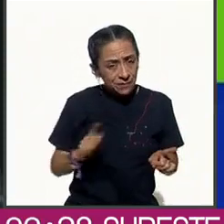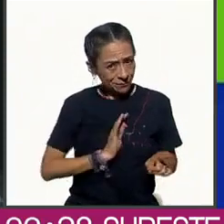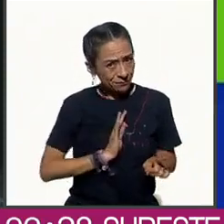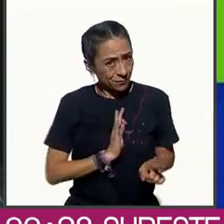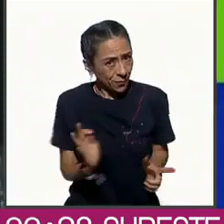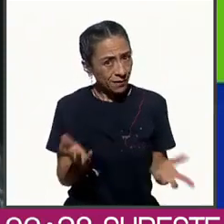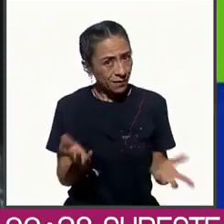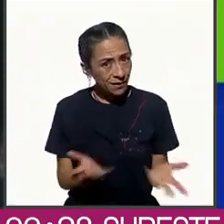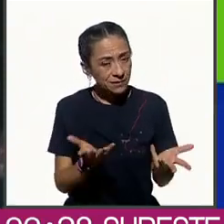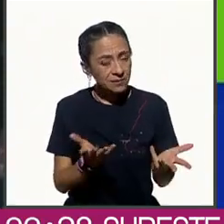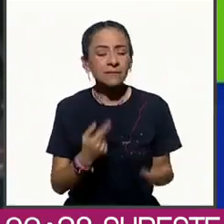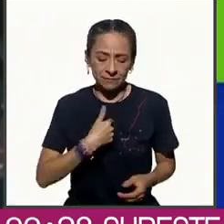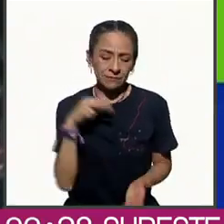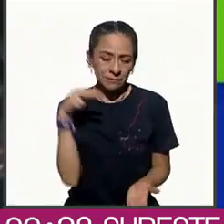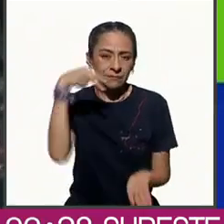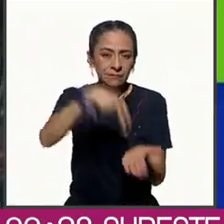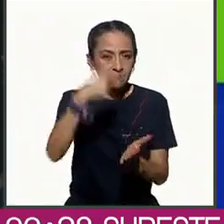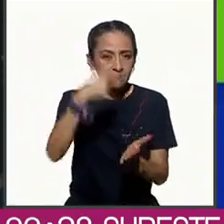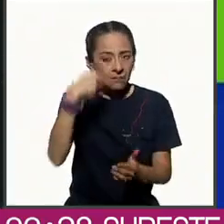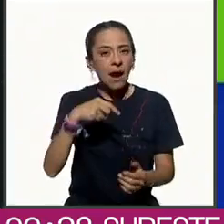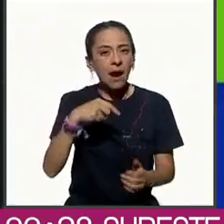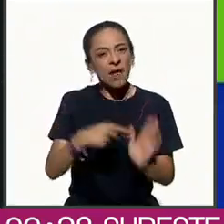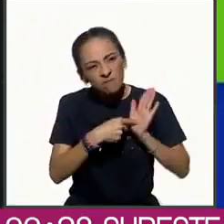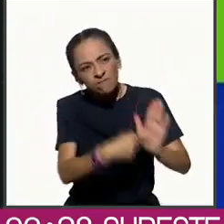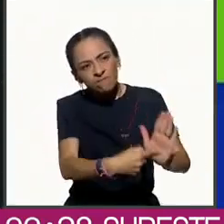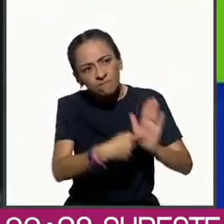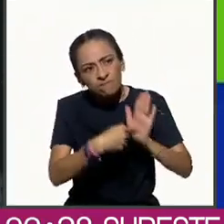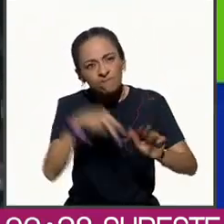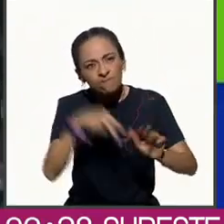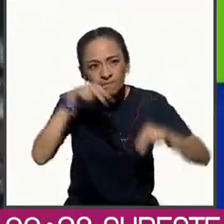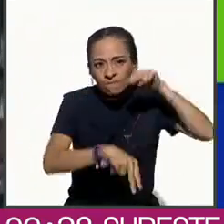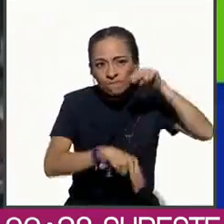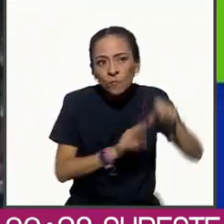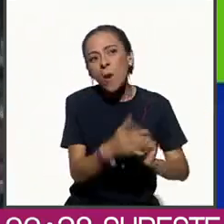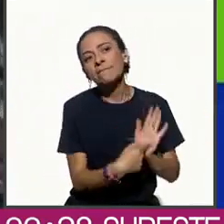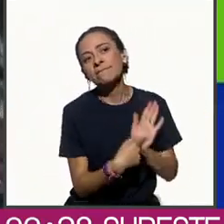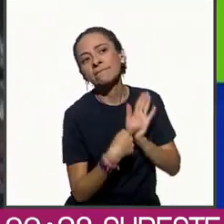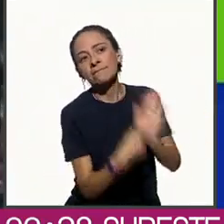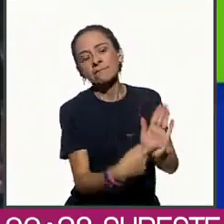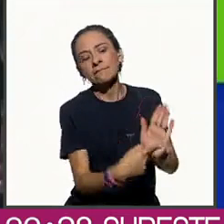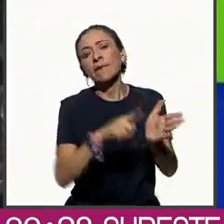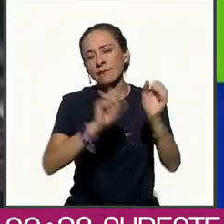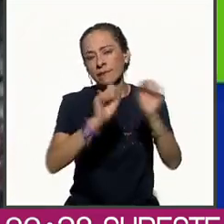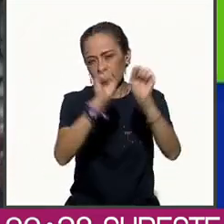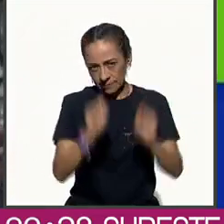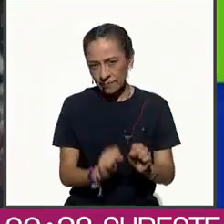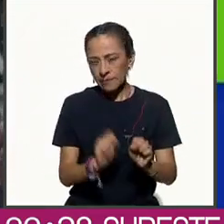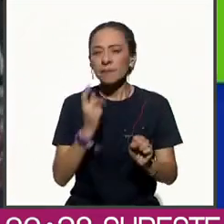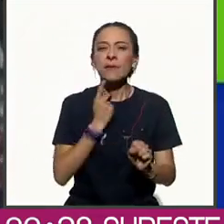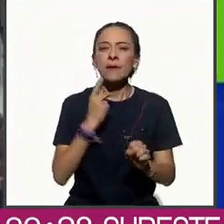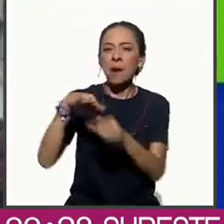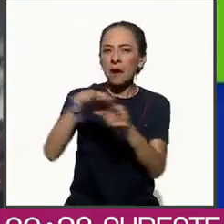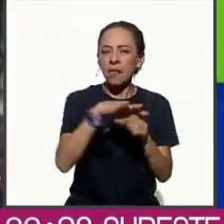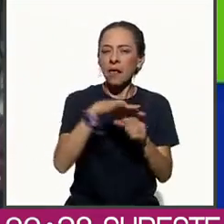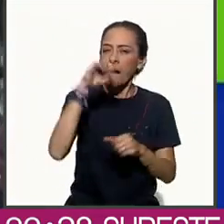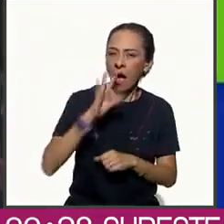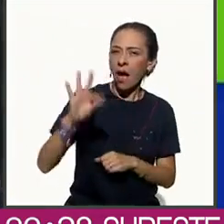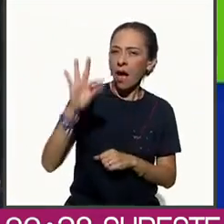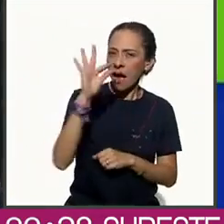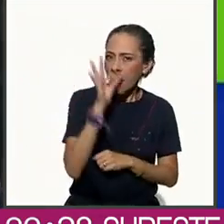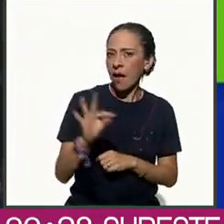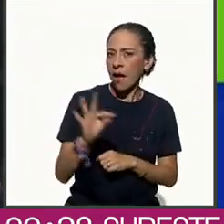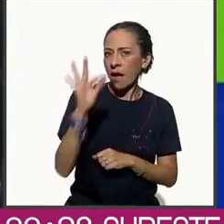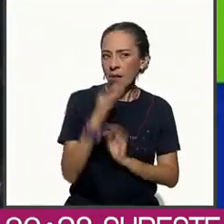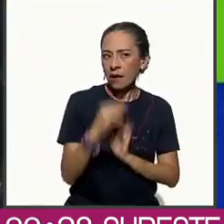también visibilizar las fallas de las estructuras dentro del sistema político electoral para situar que no